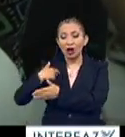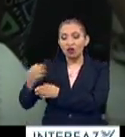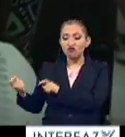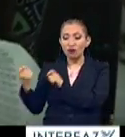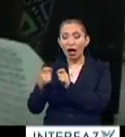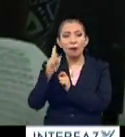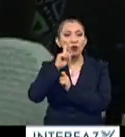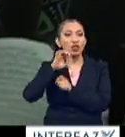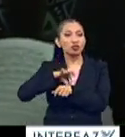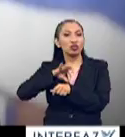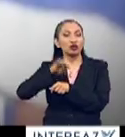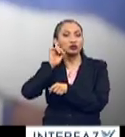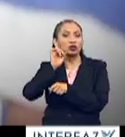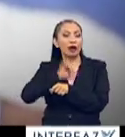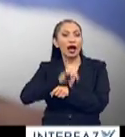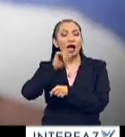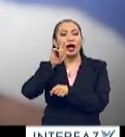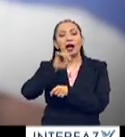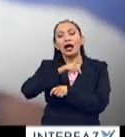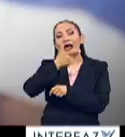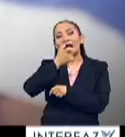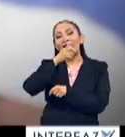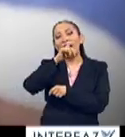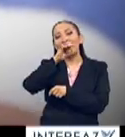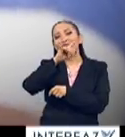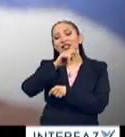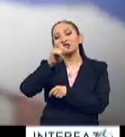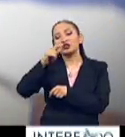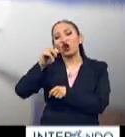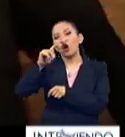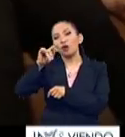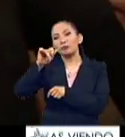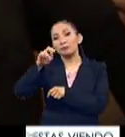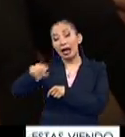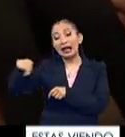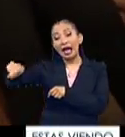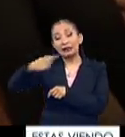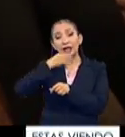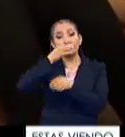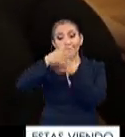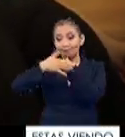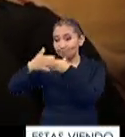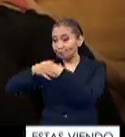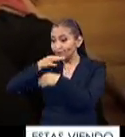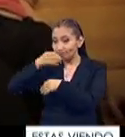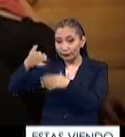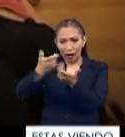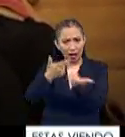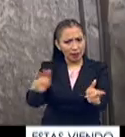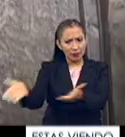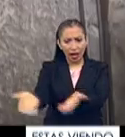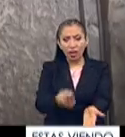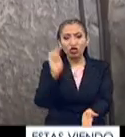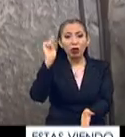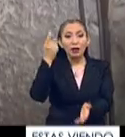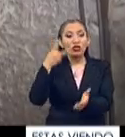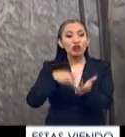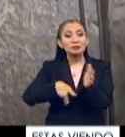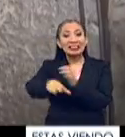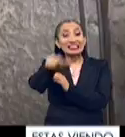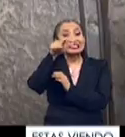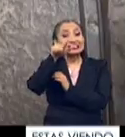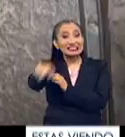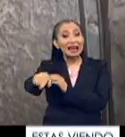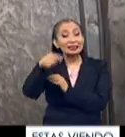confiado por la doctora Pirra Gladys Grudman. La primera convocatoria para estos apoyos fue abierta en noviembre de